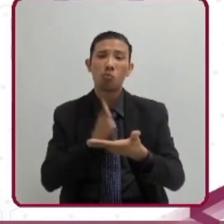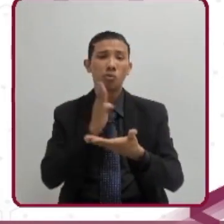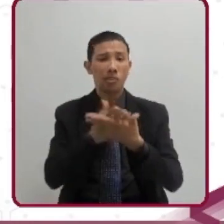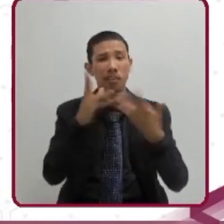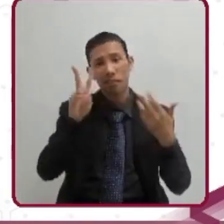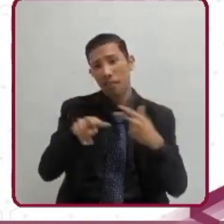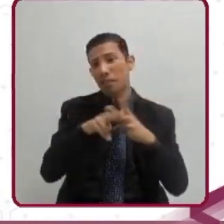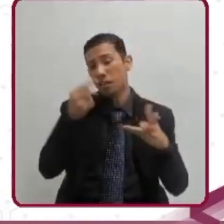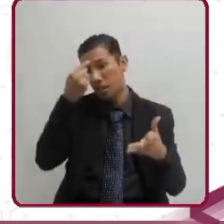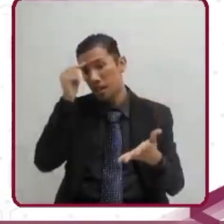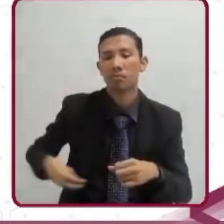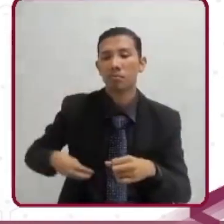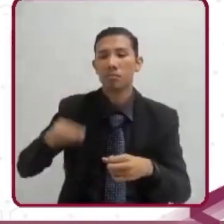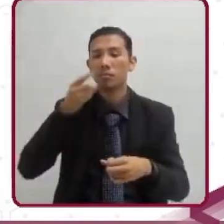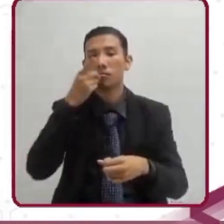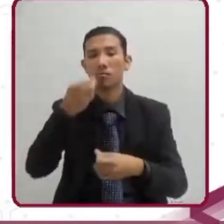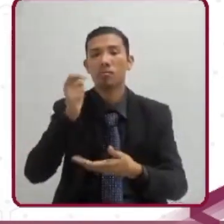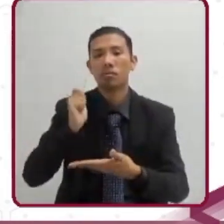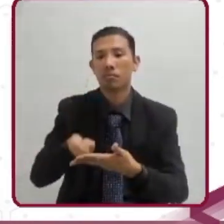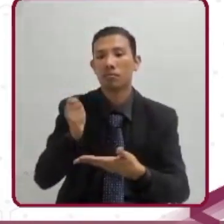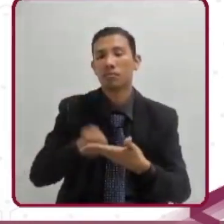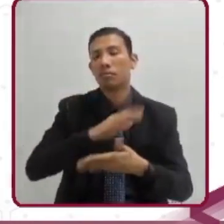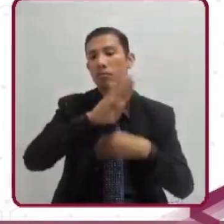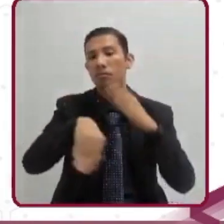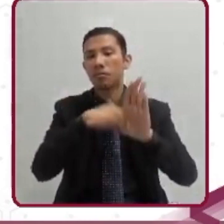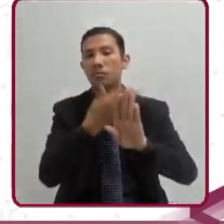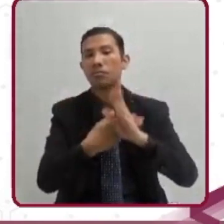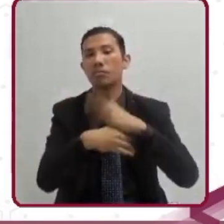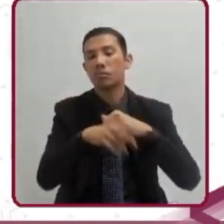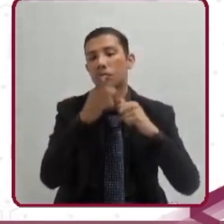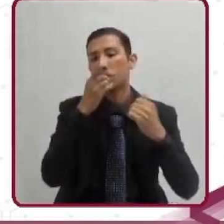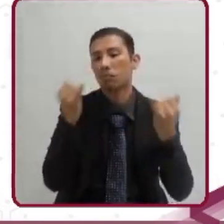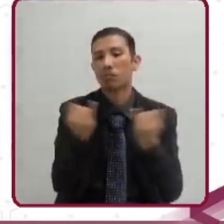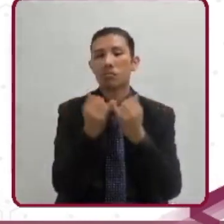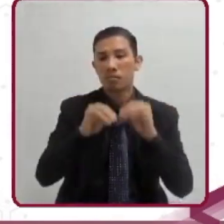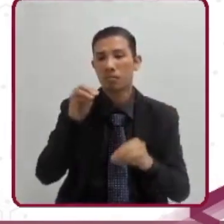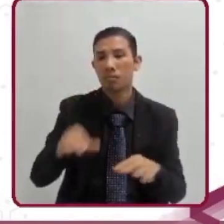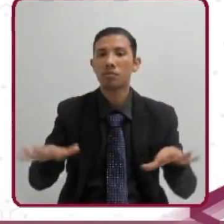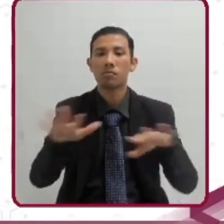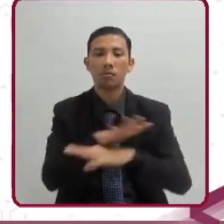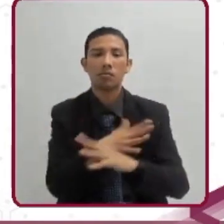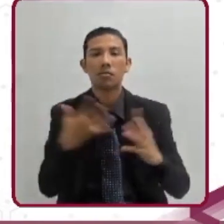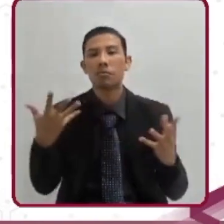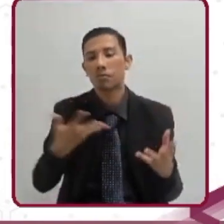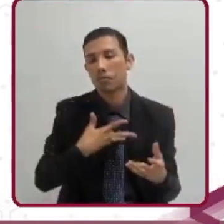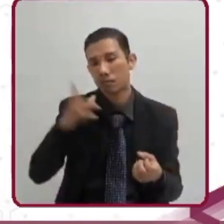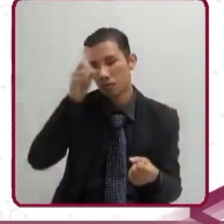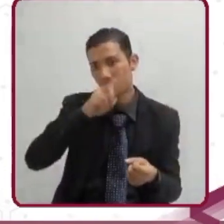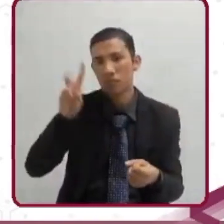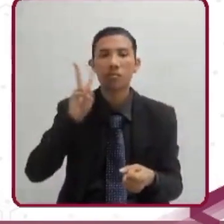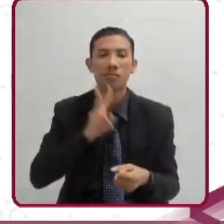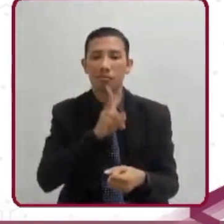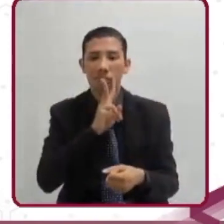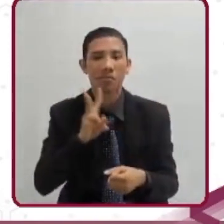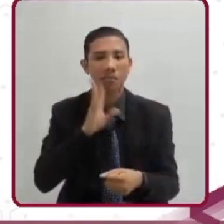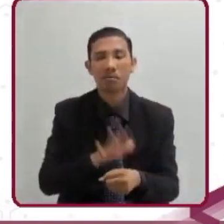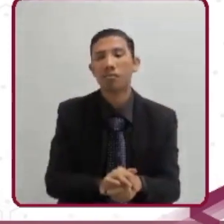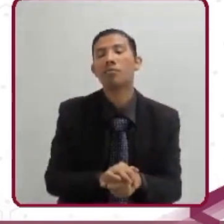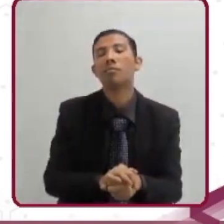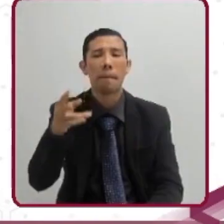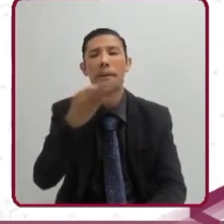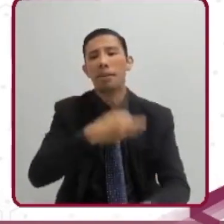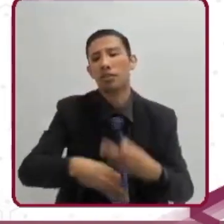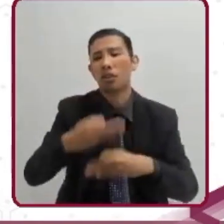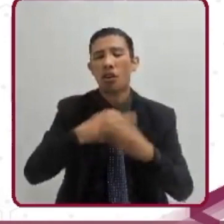programa anual de trabajo del órgano local. Además, se recibió el informe que rindió la presidencia del Consejo respecto a